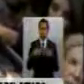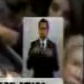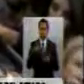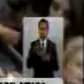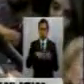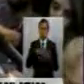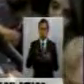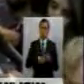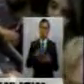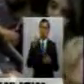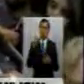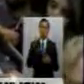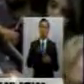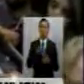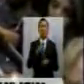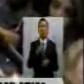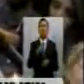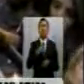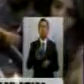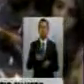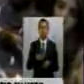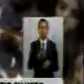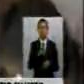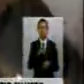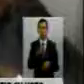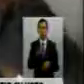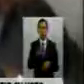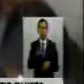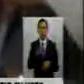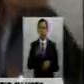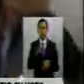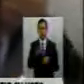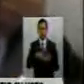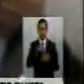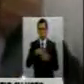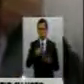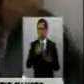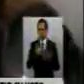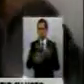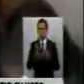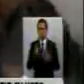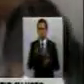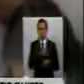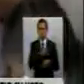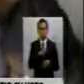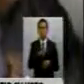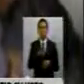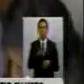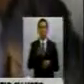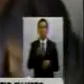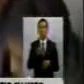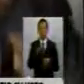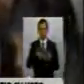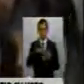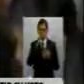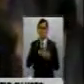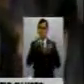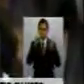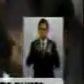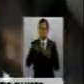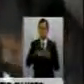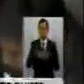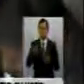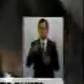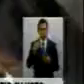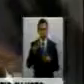elegía anteriormente en el Congreso, con 157 votos, cualquier candidato que tenga más de 157 votos ya